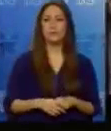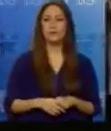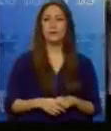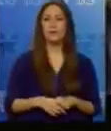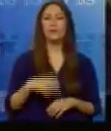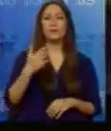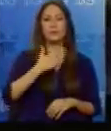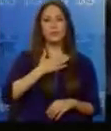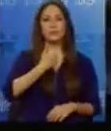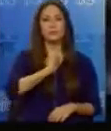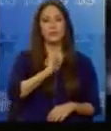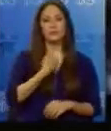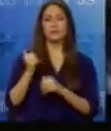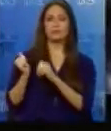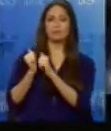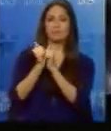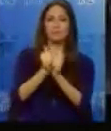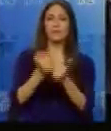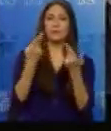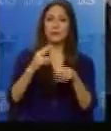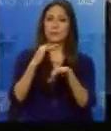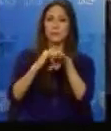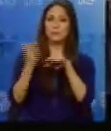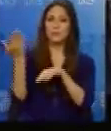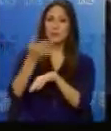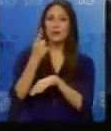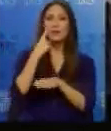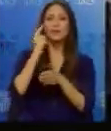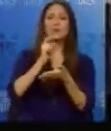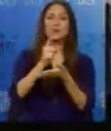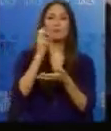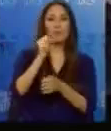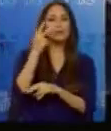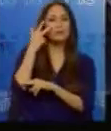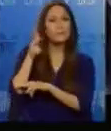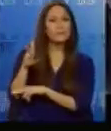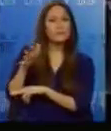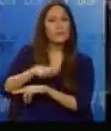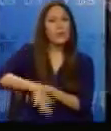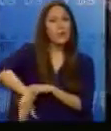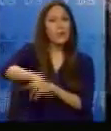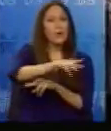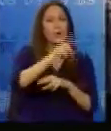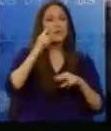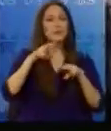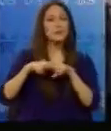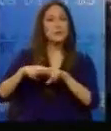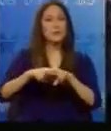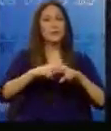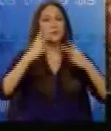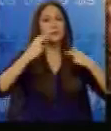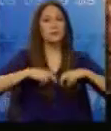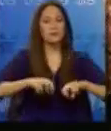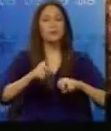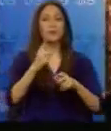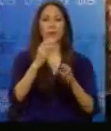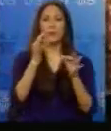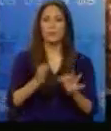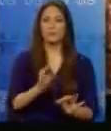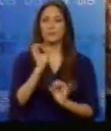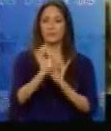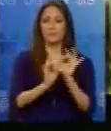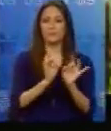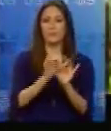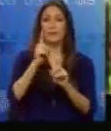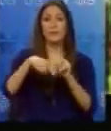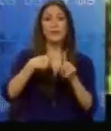personalmente acompañarlos, pero también invitar a que pudiera documentarse el proceso de seguimiento, el cumplimiento de la licencia. Otra de las